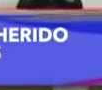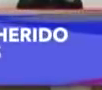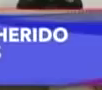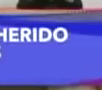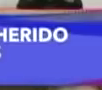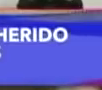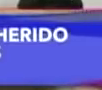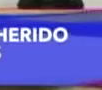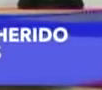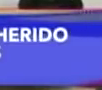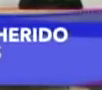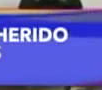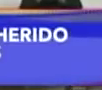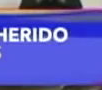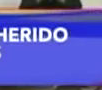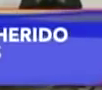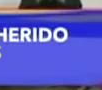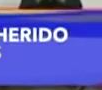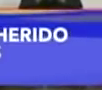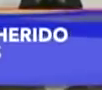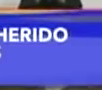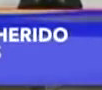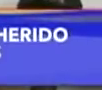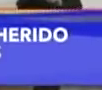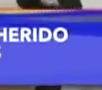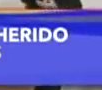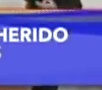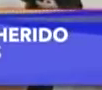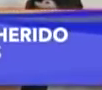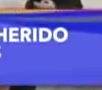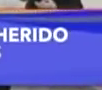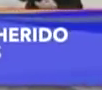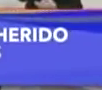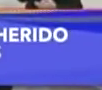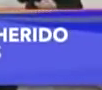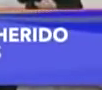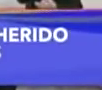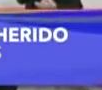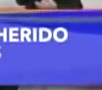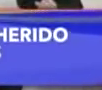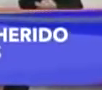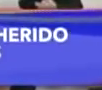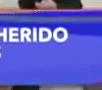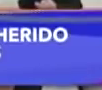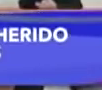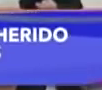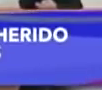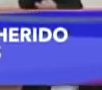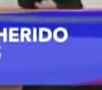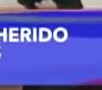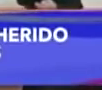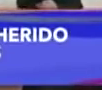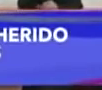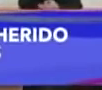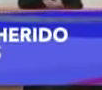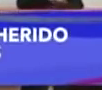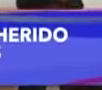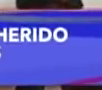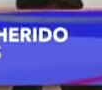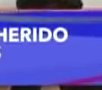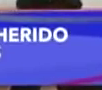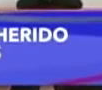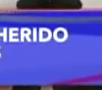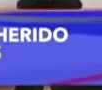los familiares del teniente, el sargento mayor de primera, Artora Díaz Robert José, fallecido en